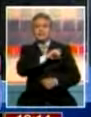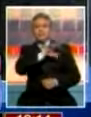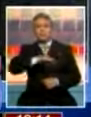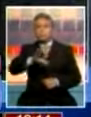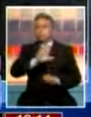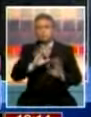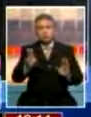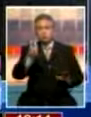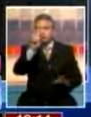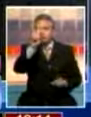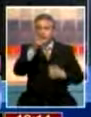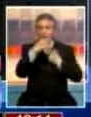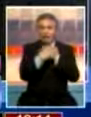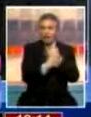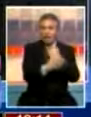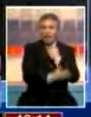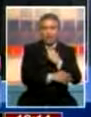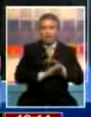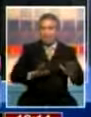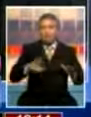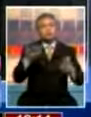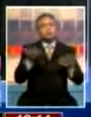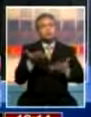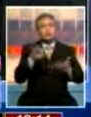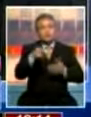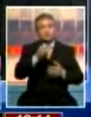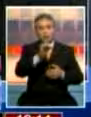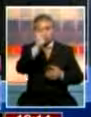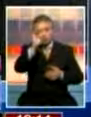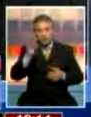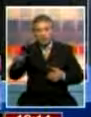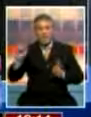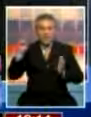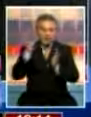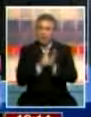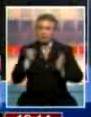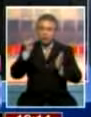si no me equivoco, de región. ¿Esto obedece al porcentaje